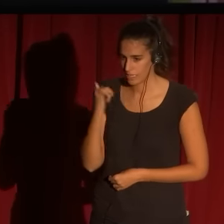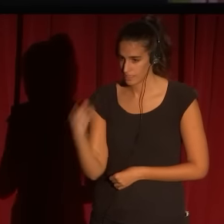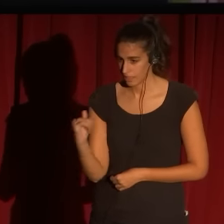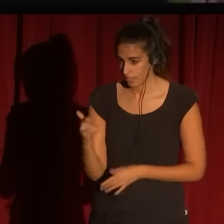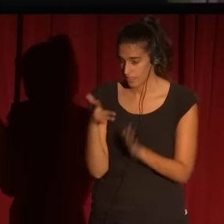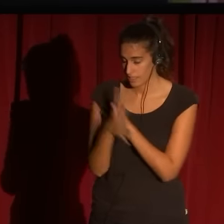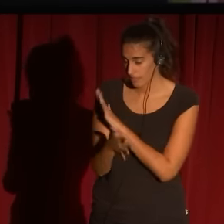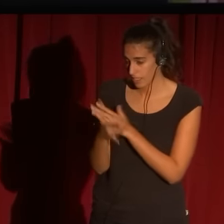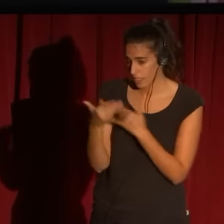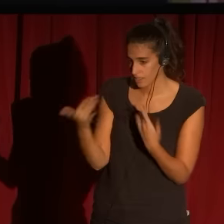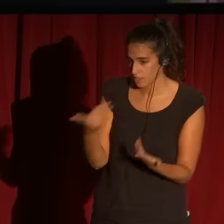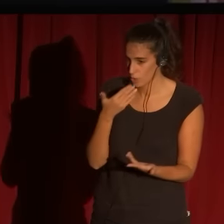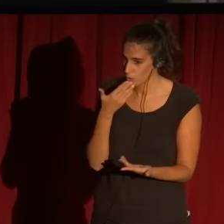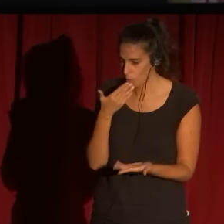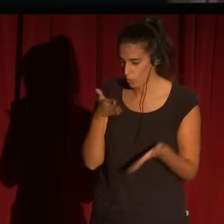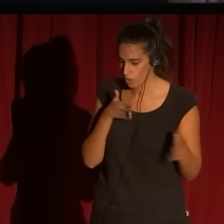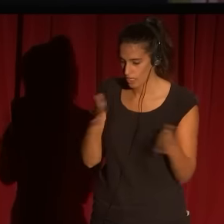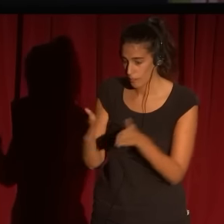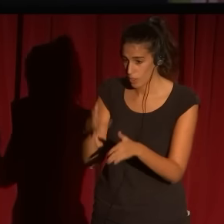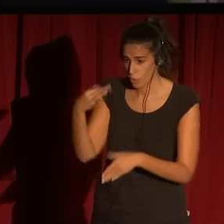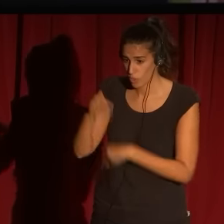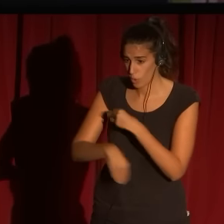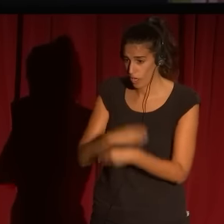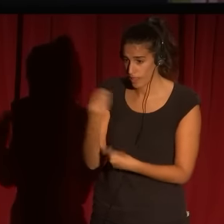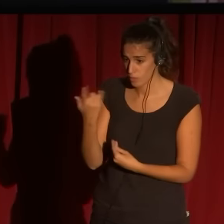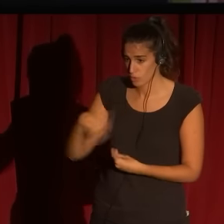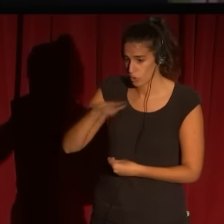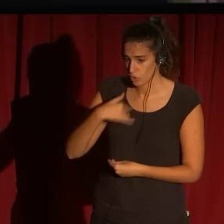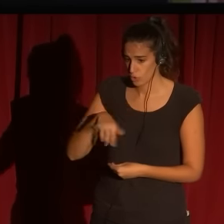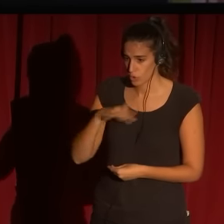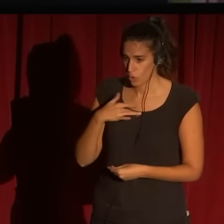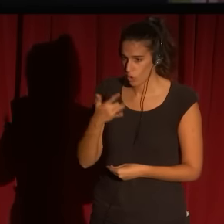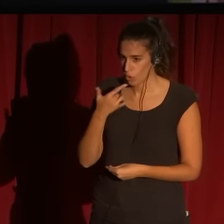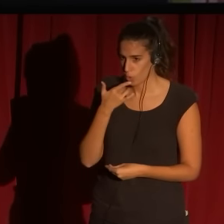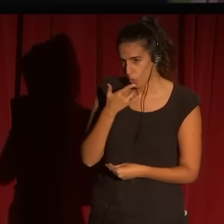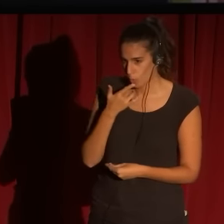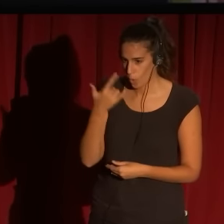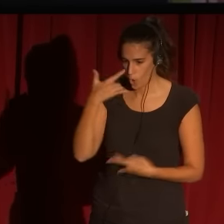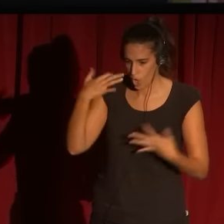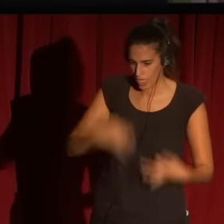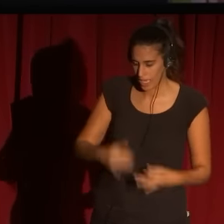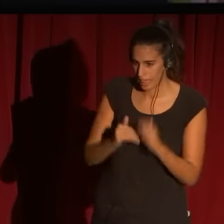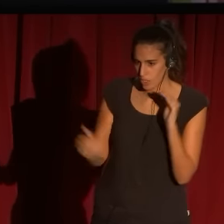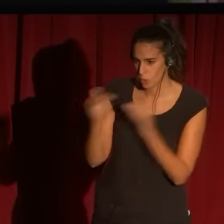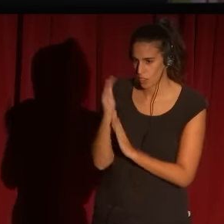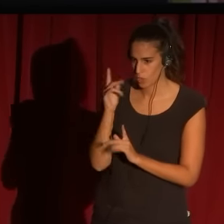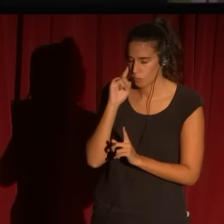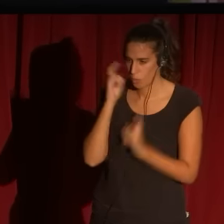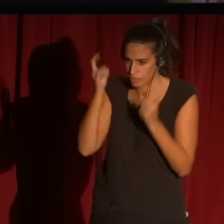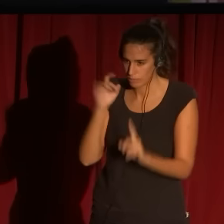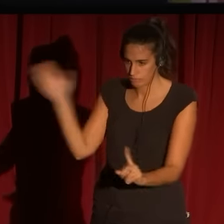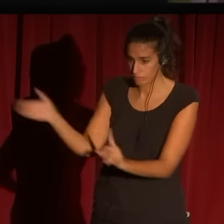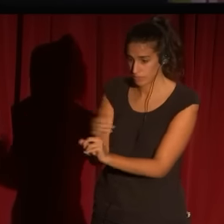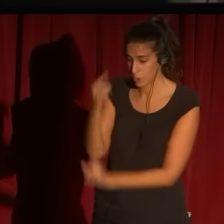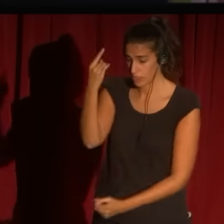un un un camino en el que lo único que hacemos Es hacernos Ecos muy distantes de una realidad Superior y que en algunos